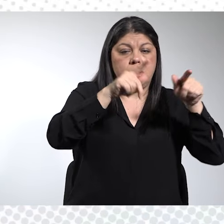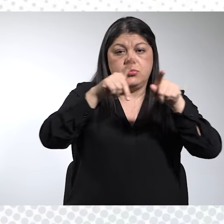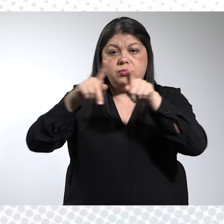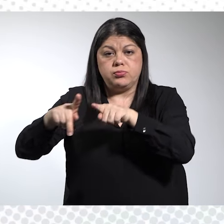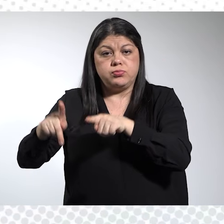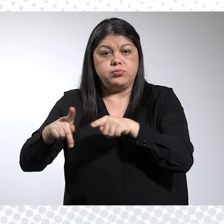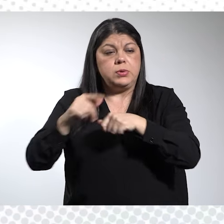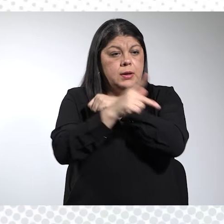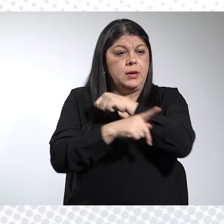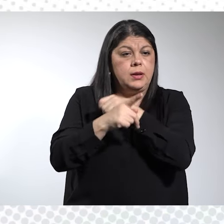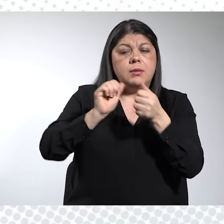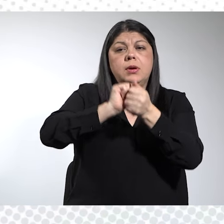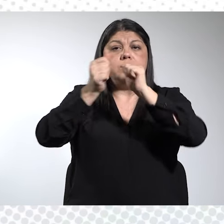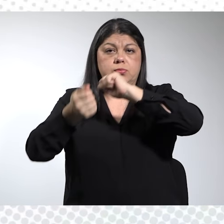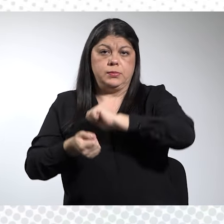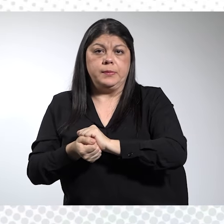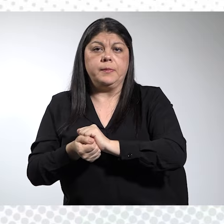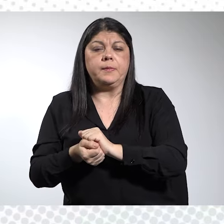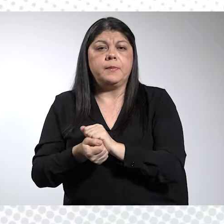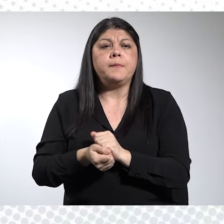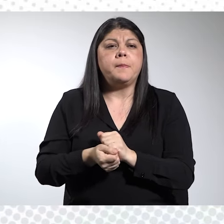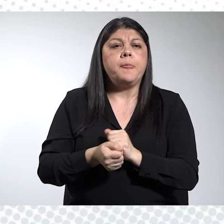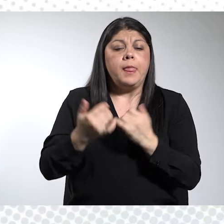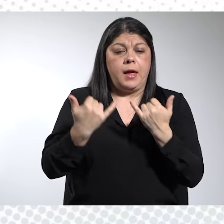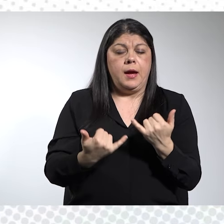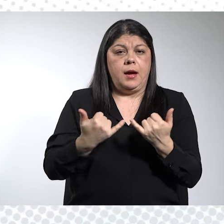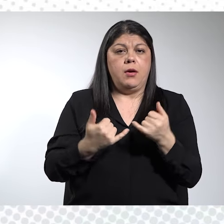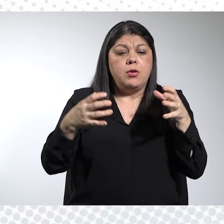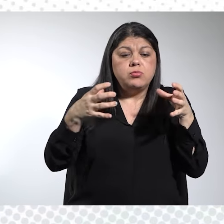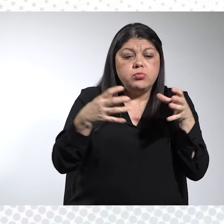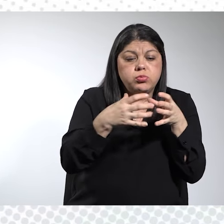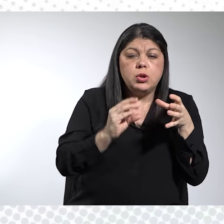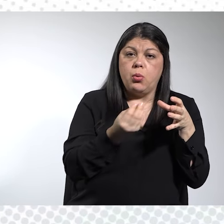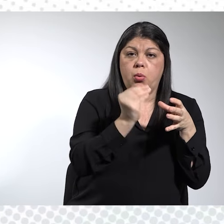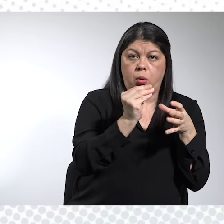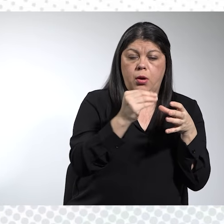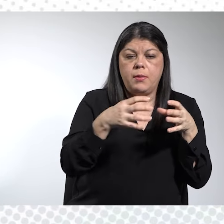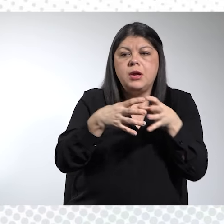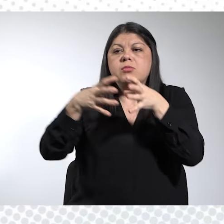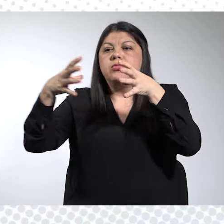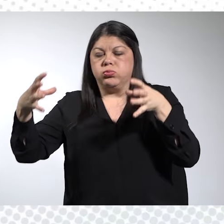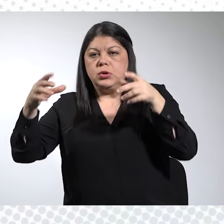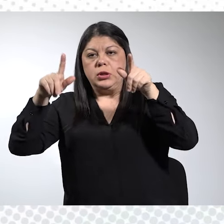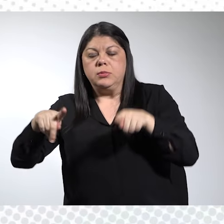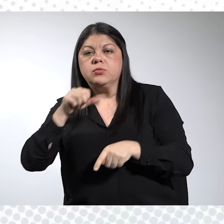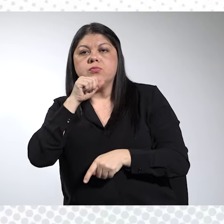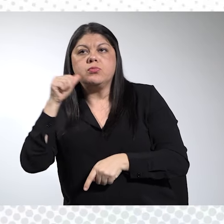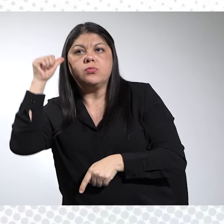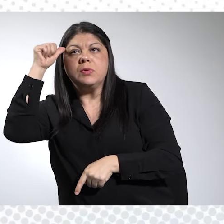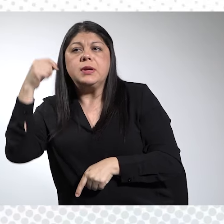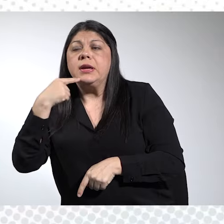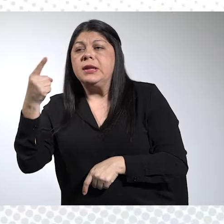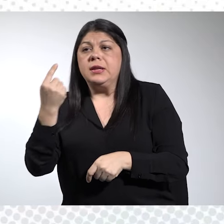pirámide poblacional del país se ha estado invirtiendo y hoy tenemos muy pocas personas jóvenes frente a una población adulta